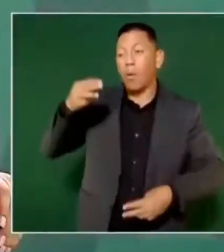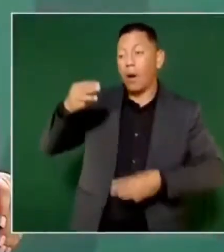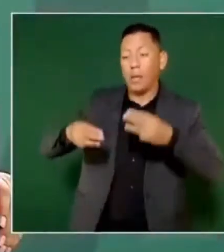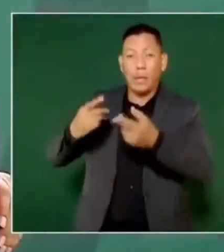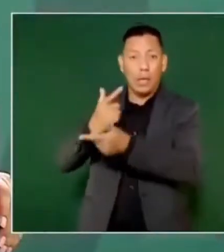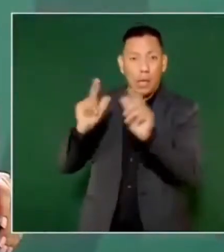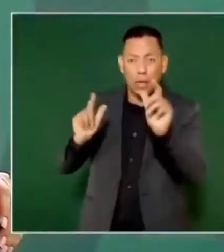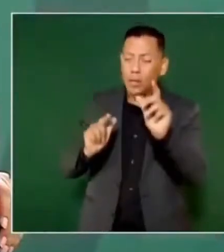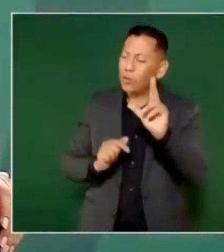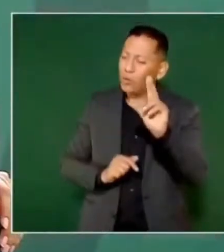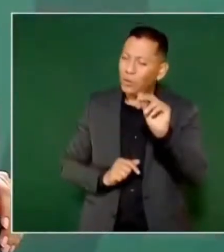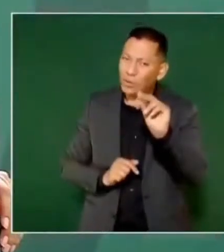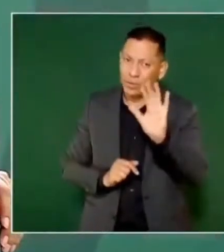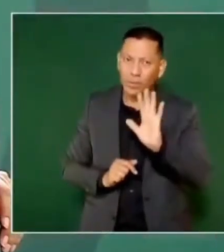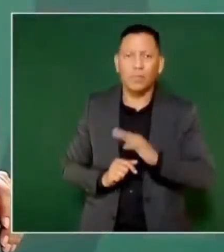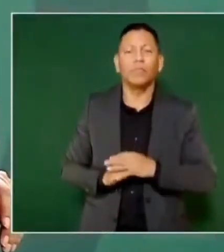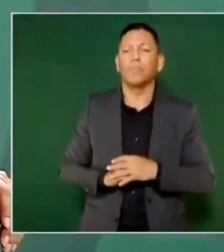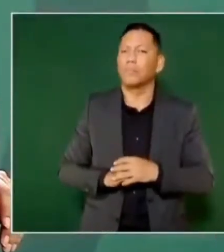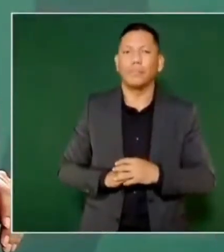unos